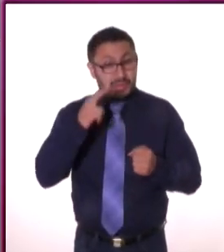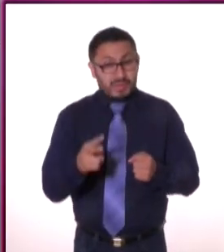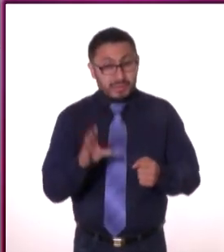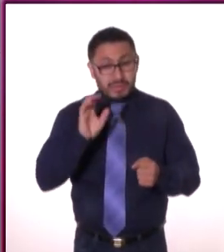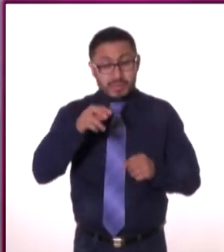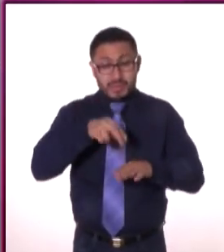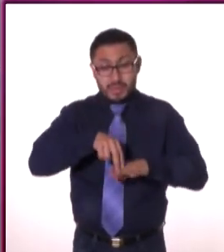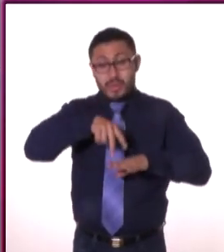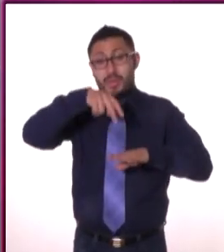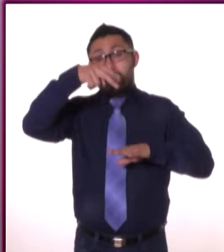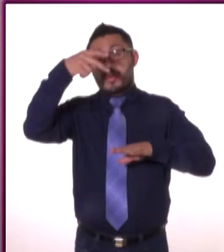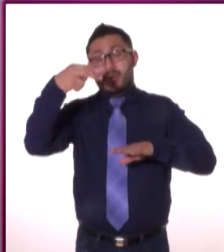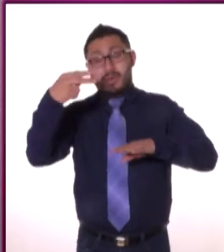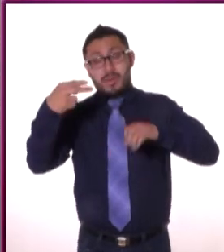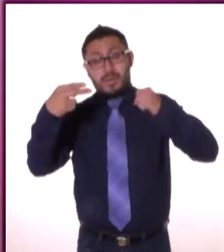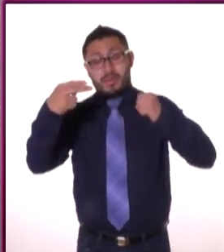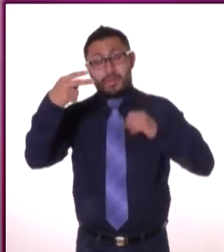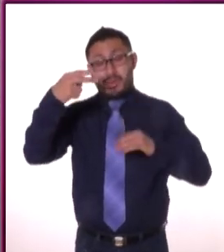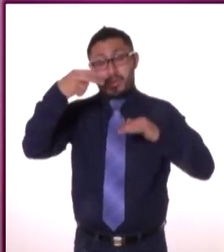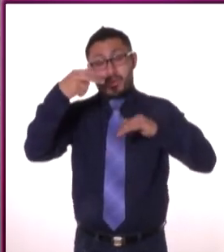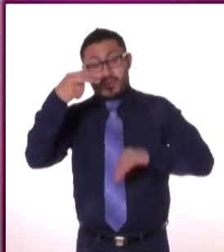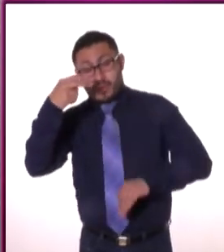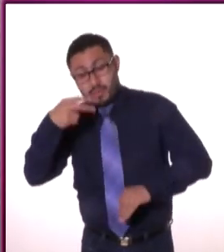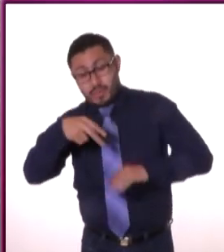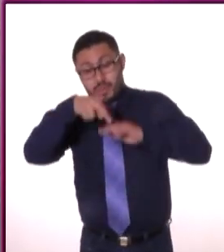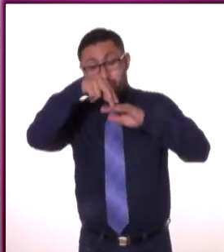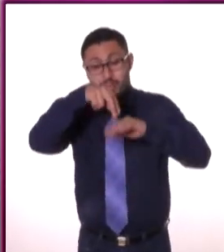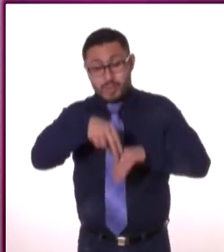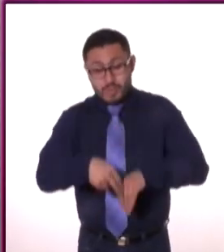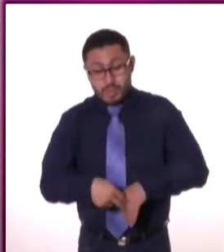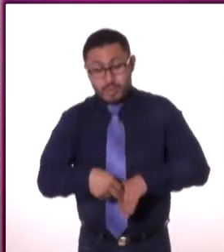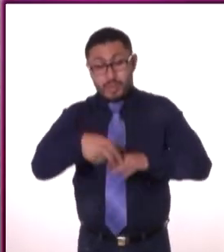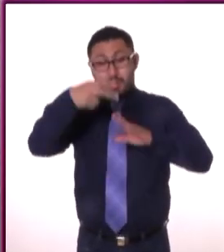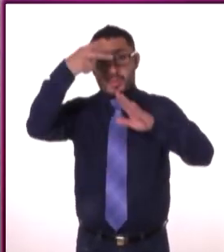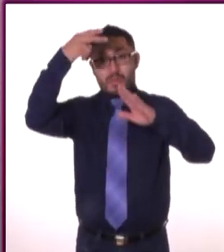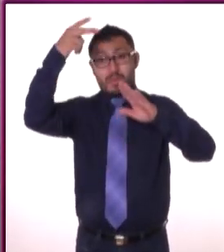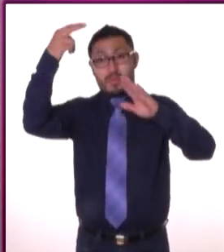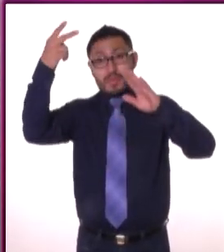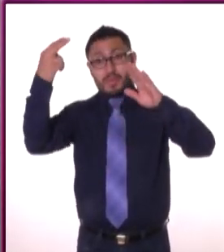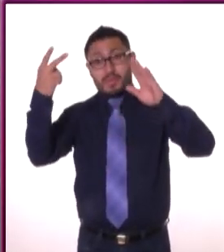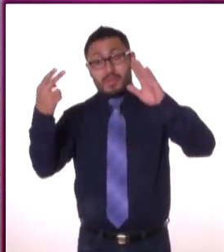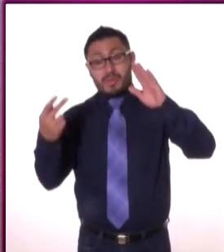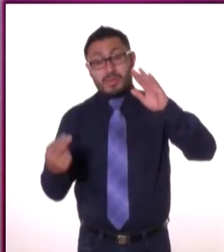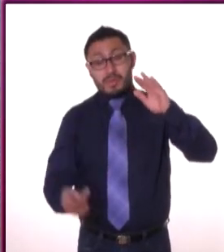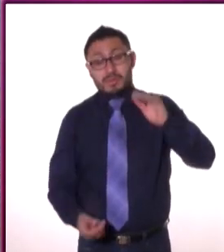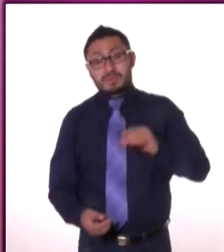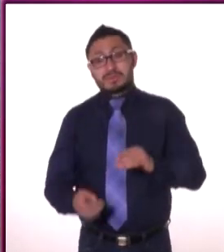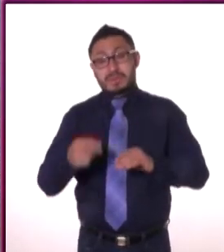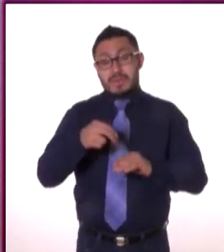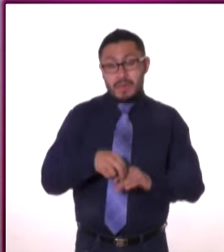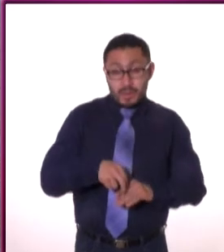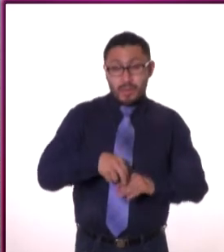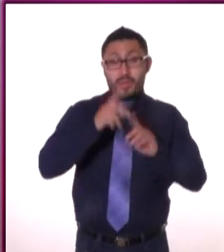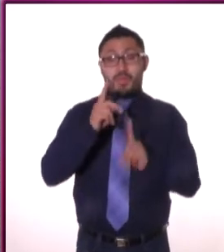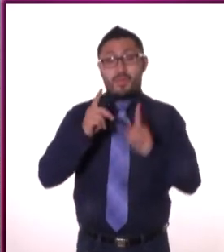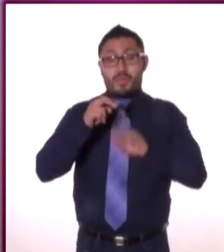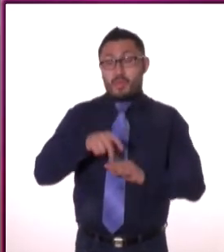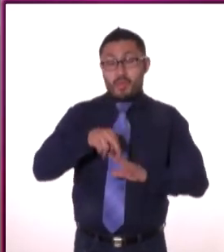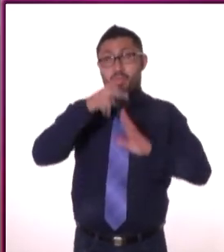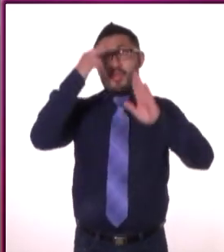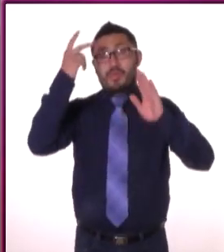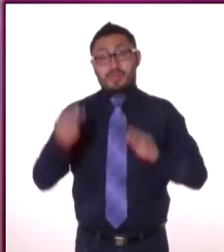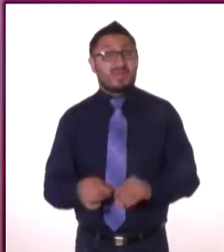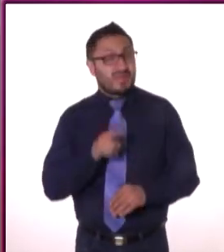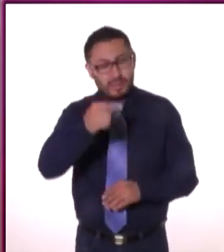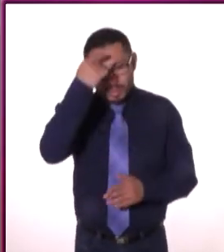el clavadista salta, se genera una fuerza contraria y lo impulsa hacia arriba. Así es como se amplifica la fuerza en esta palanca.